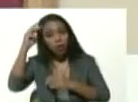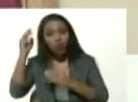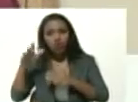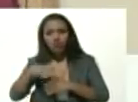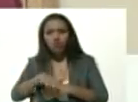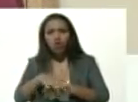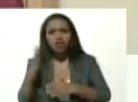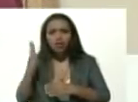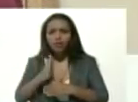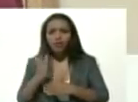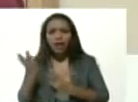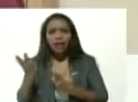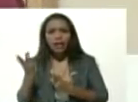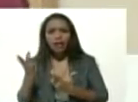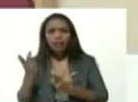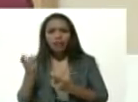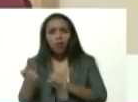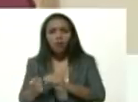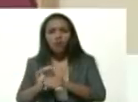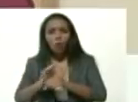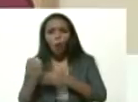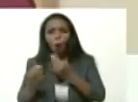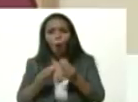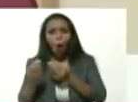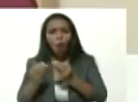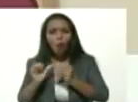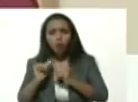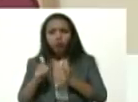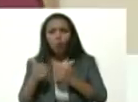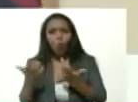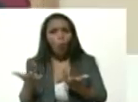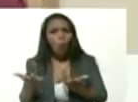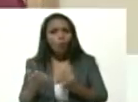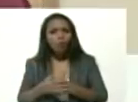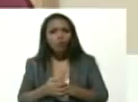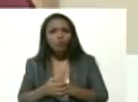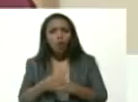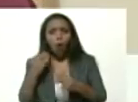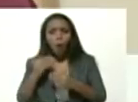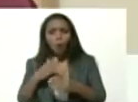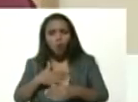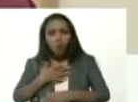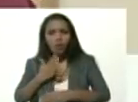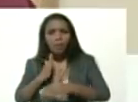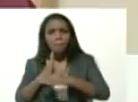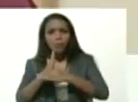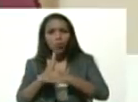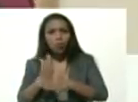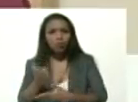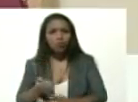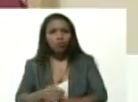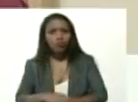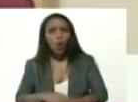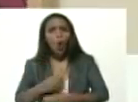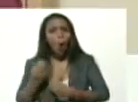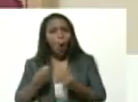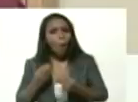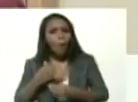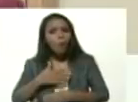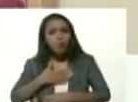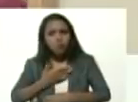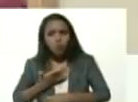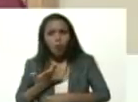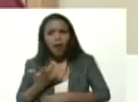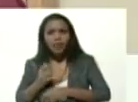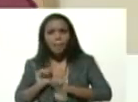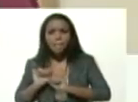el coronavirus, cómo podemos detenerlo, cómo podemos